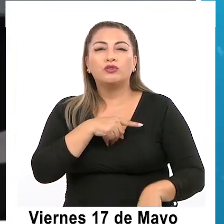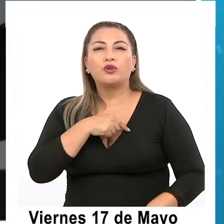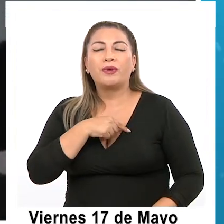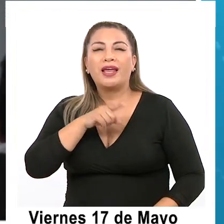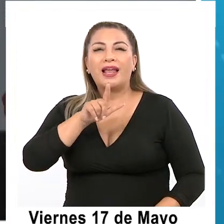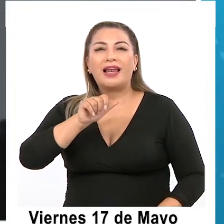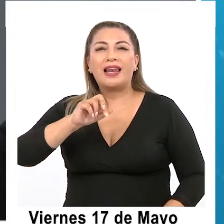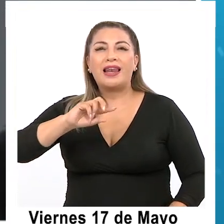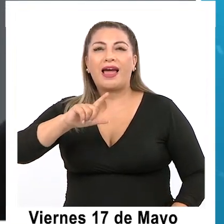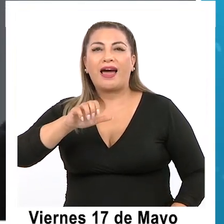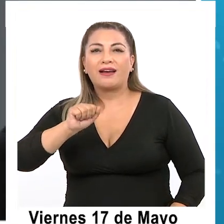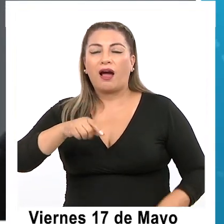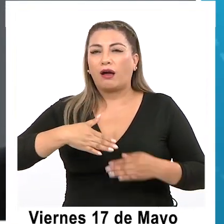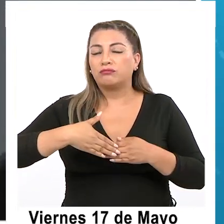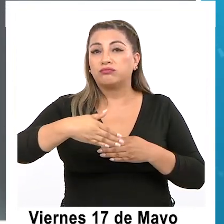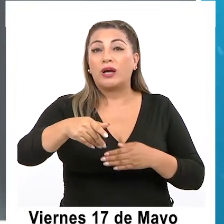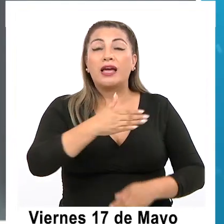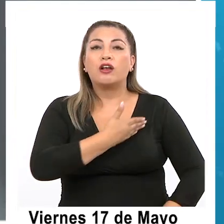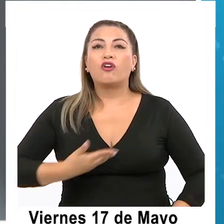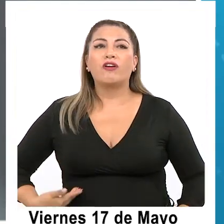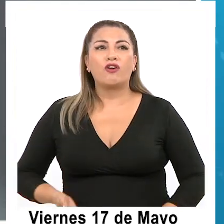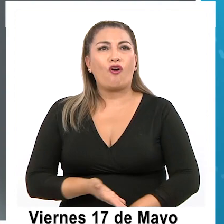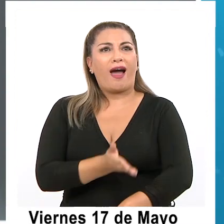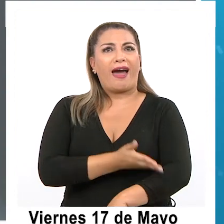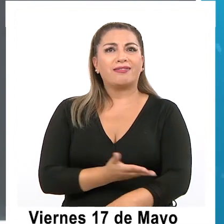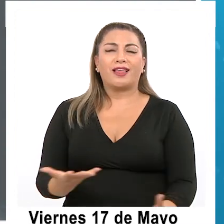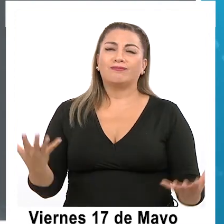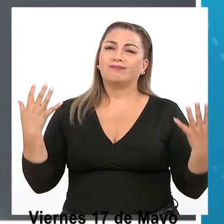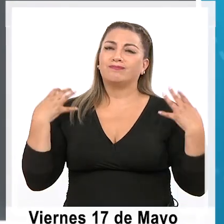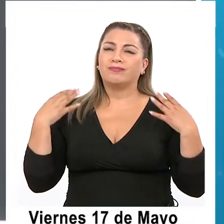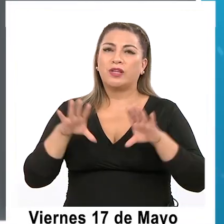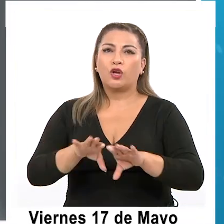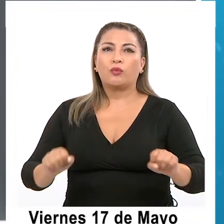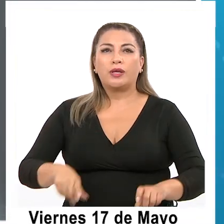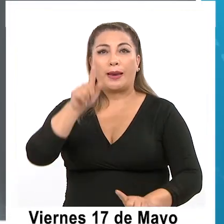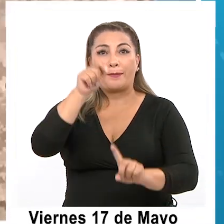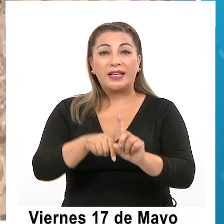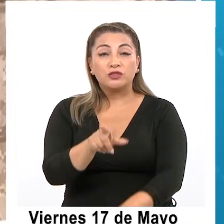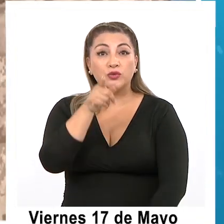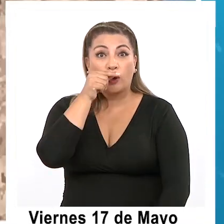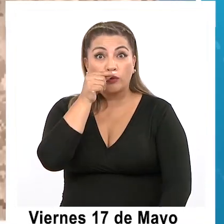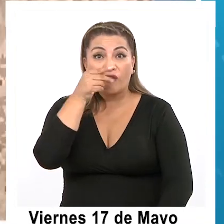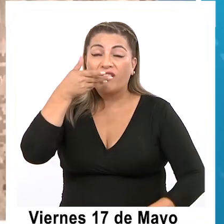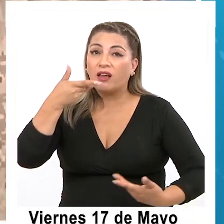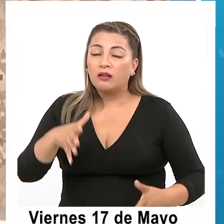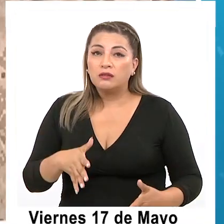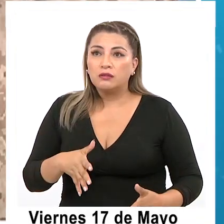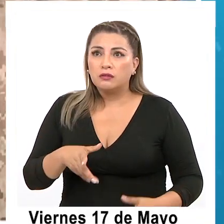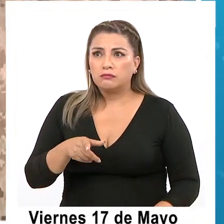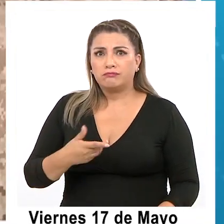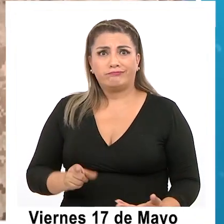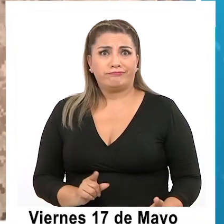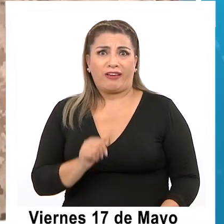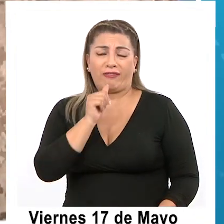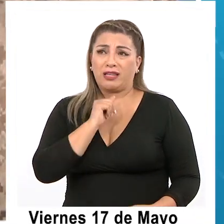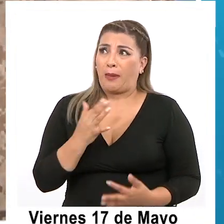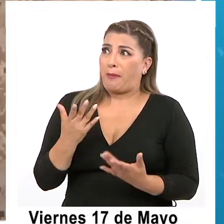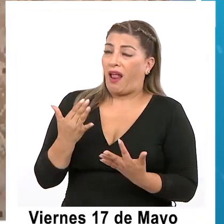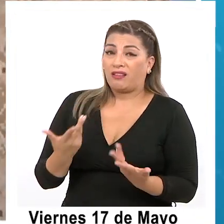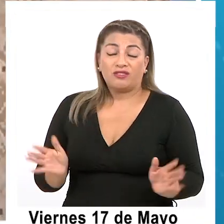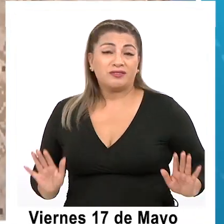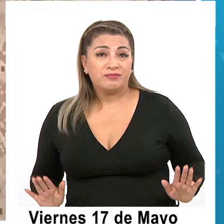profunda al sistema sanitario que el gobierno se comprometió a enviar en el mes de octubre pero que hay pocas esperanzas de que lo